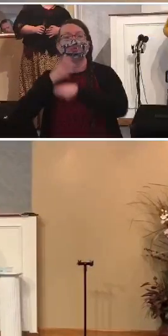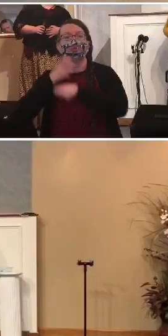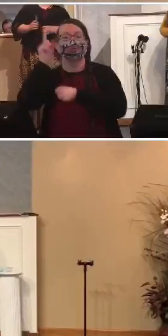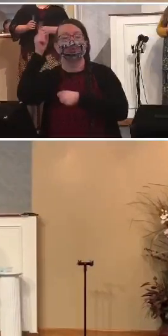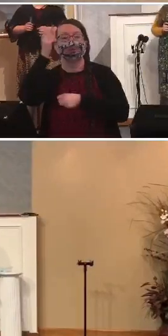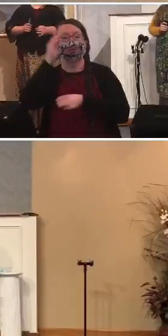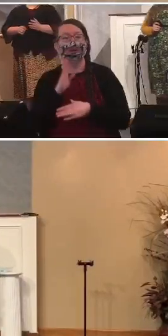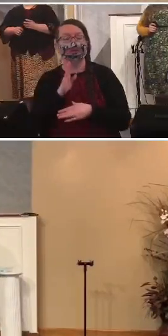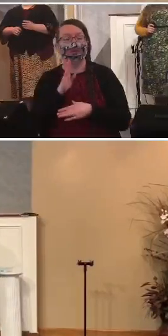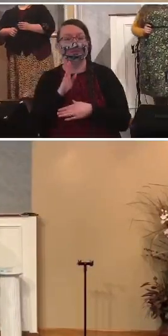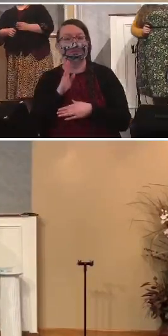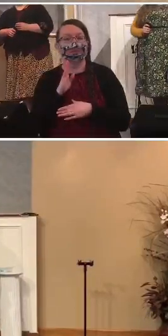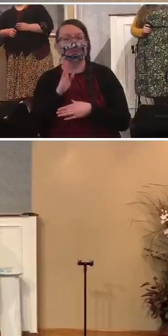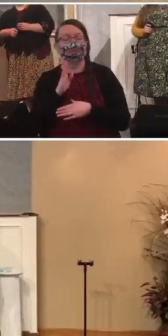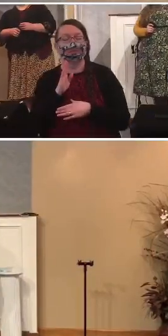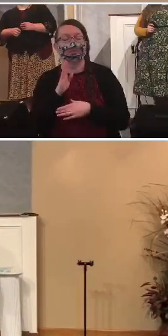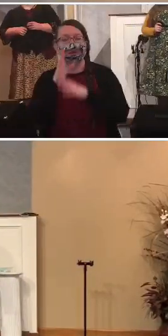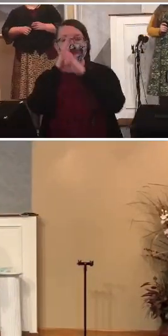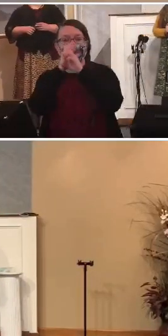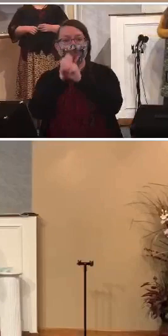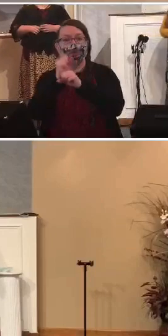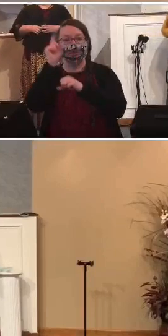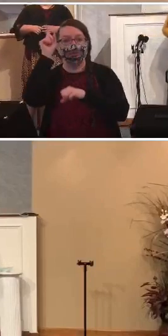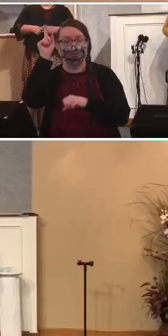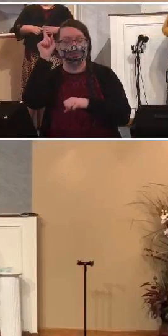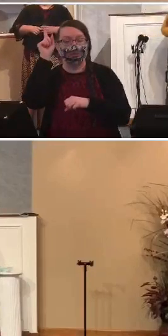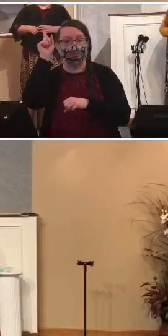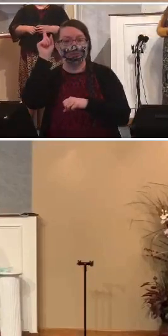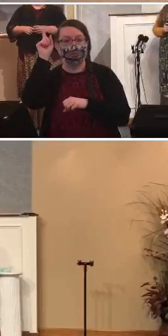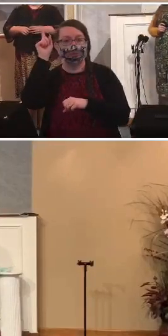Ayúdanos a hacerte el enfoque de nuestras vidas.